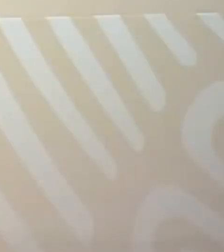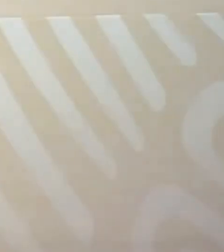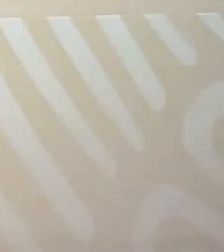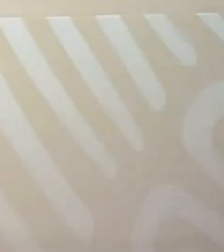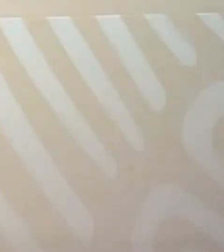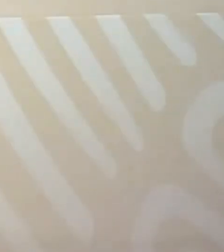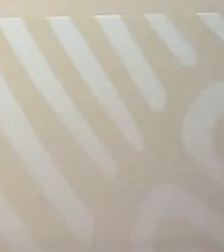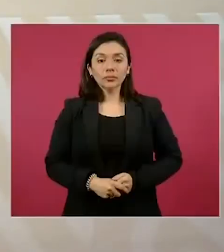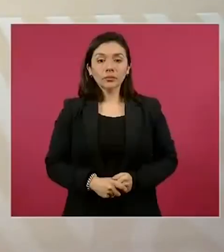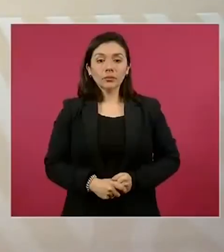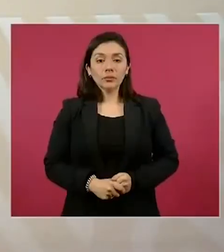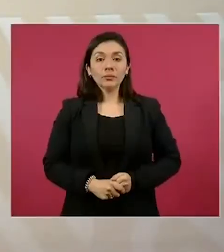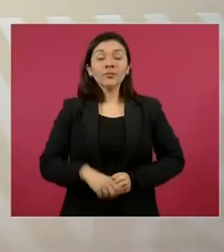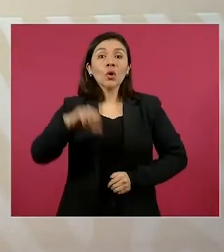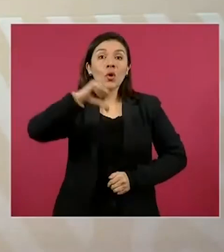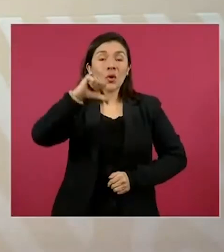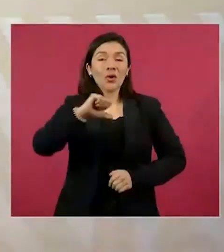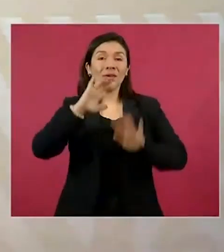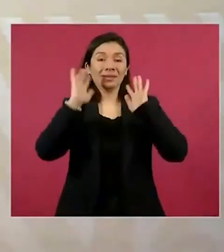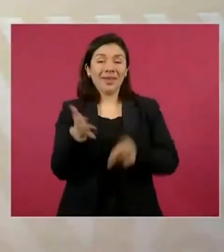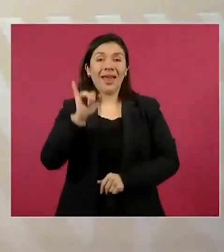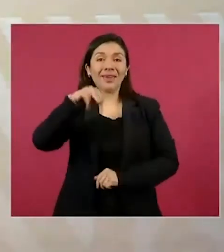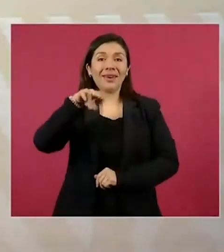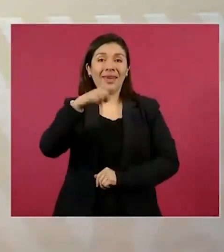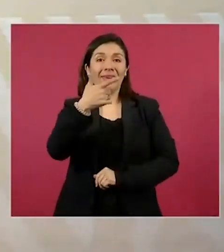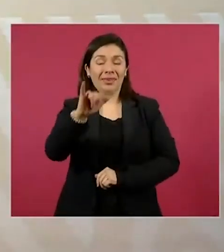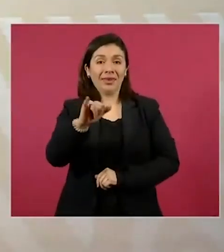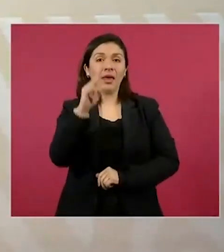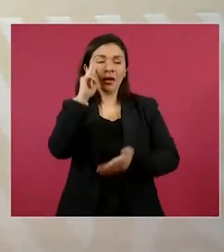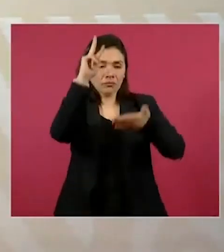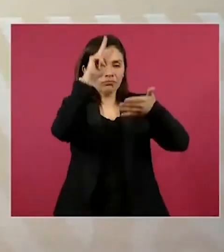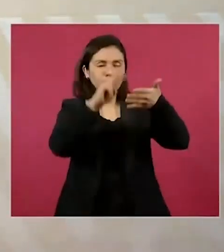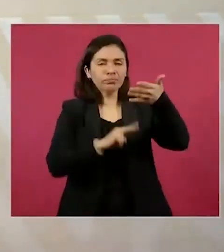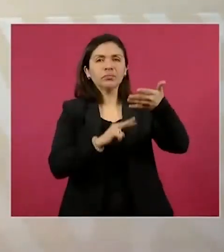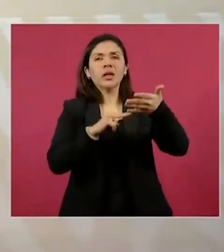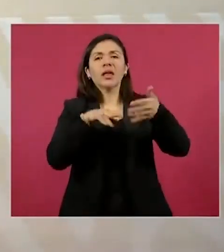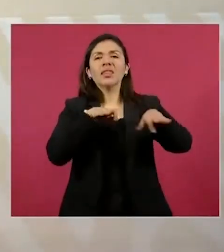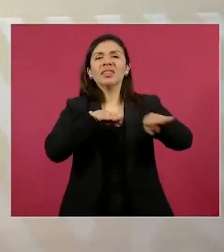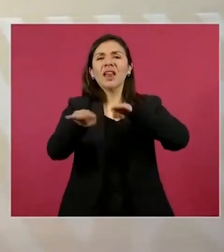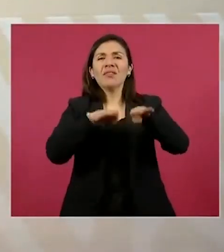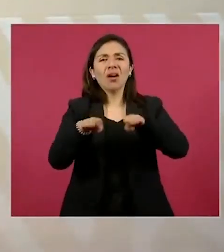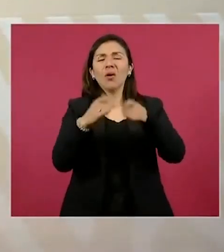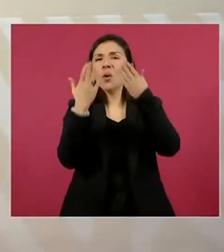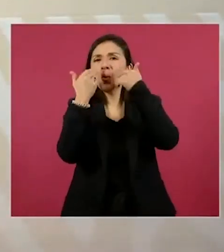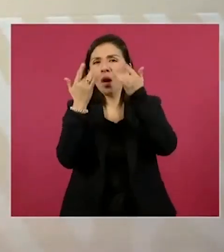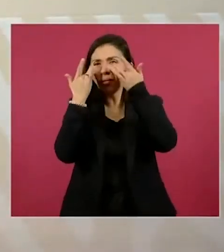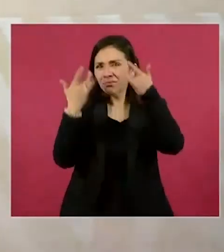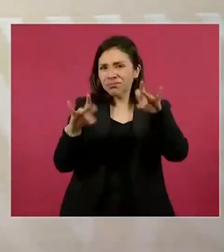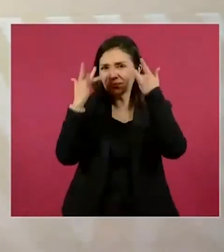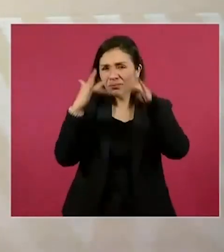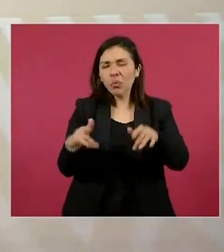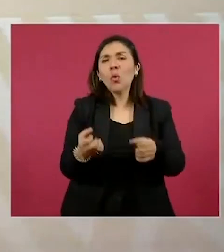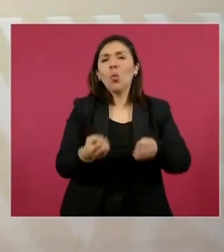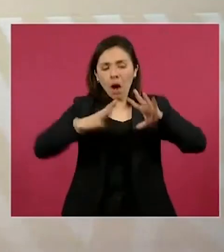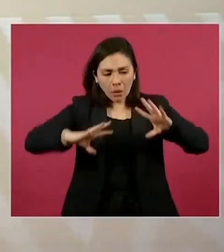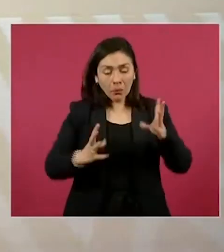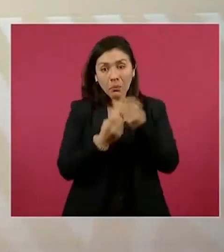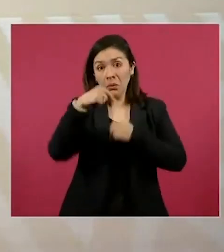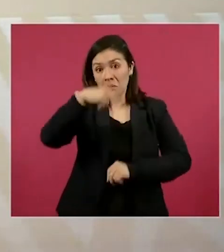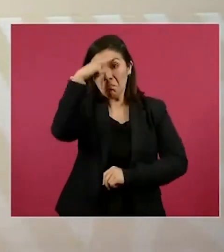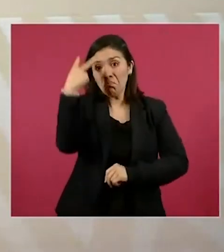eso lo celebro mucho y lo deseo para el año próximo, que haya trabajo, que